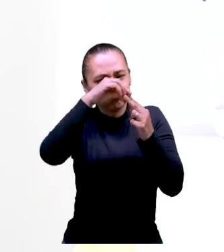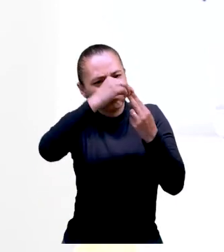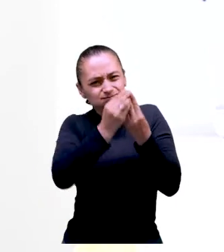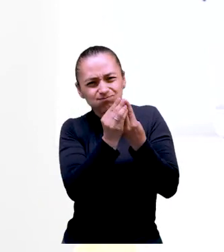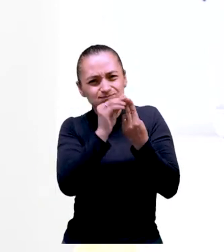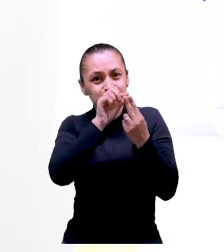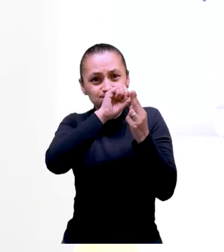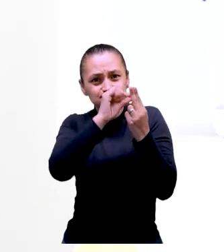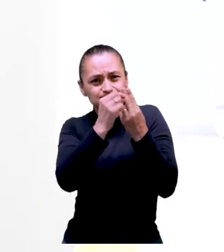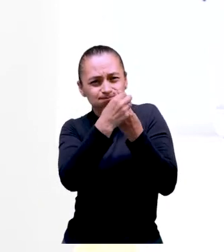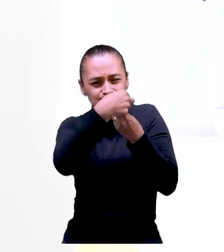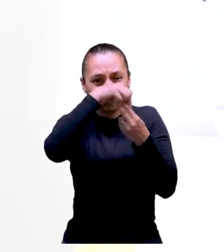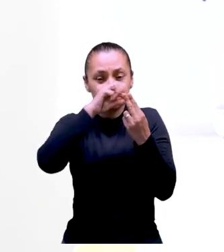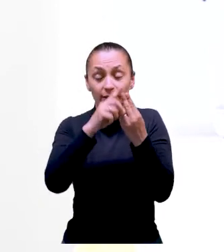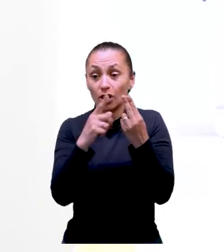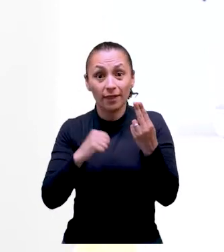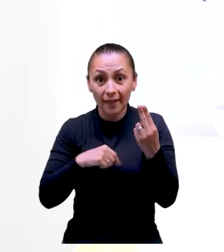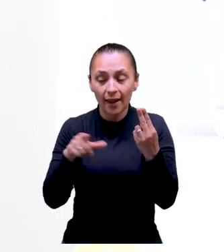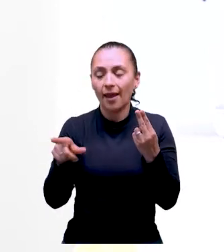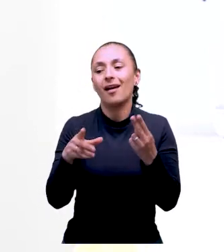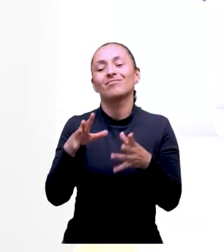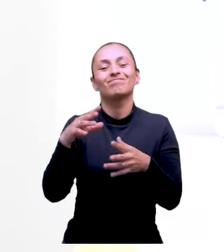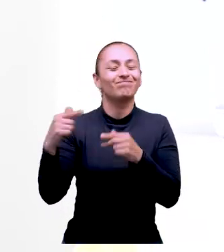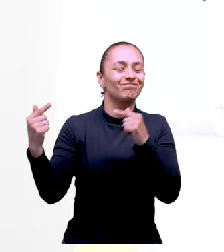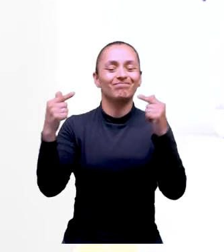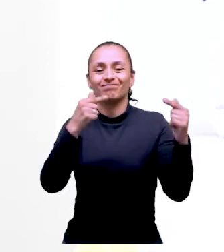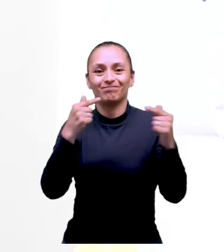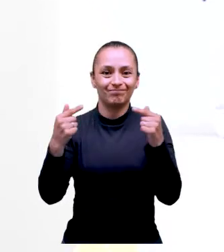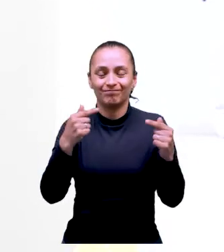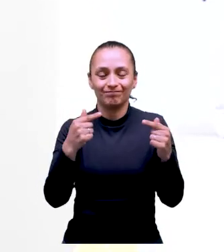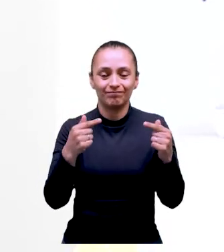provocó una discordia de discusión